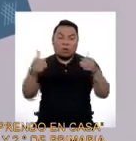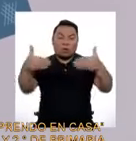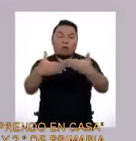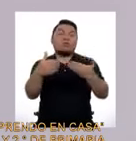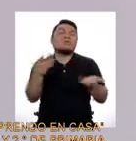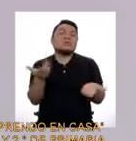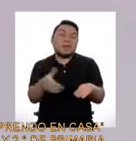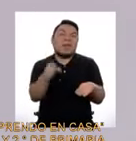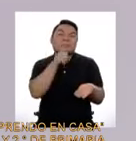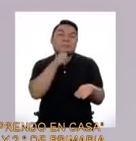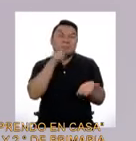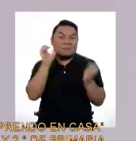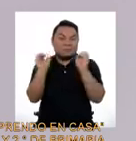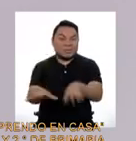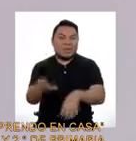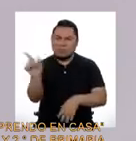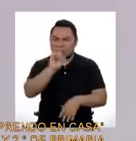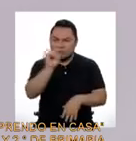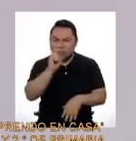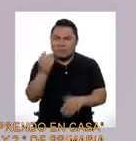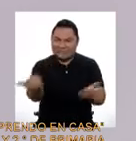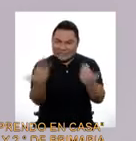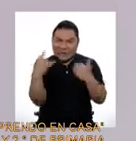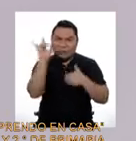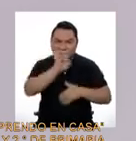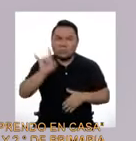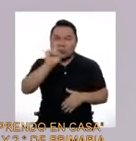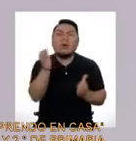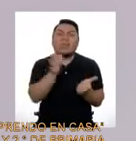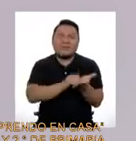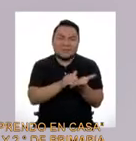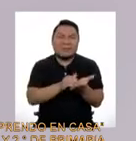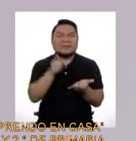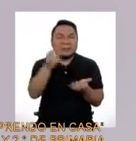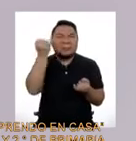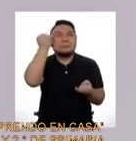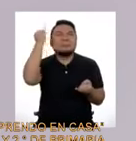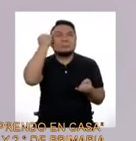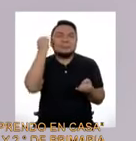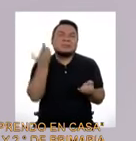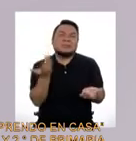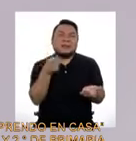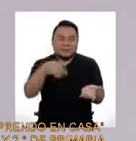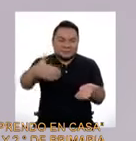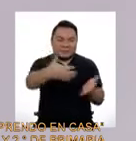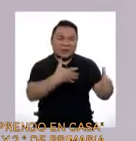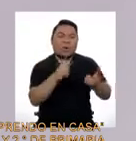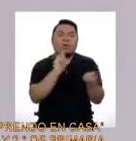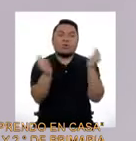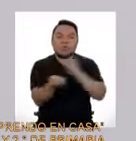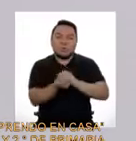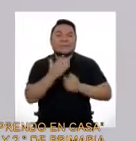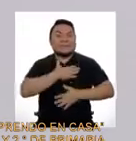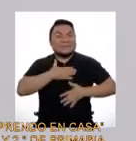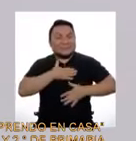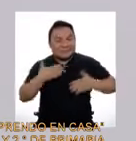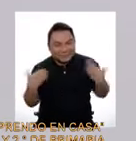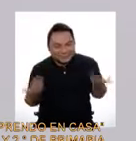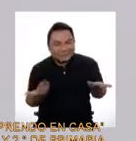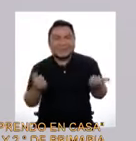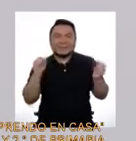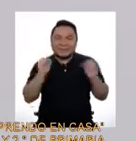Sí, es verdad, no les estoy bromeando. Hay tantas formas para crear que esta es una manera muy divertida y sobre